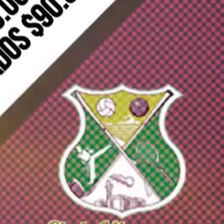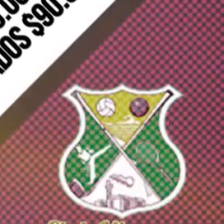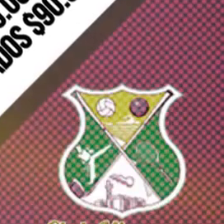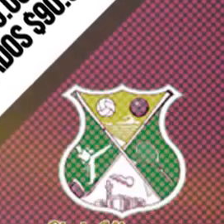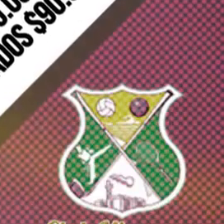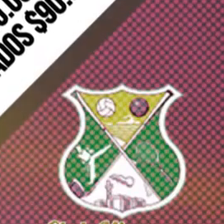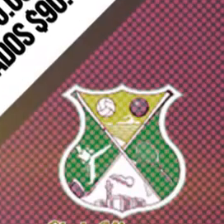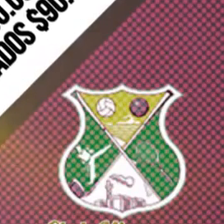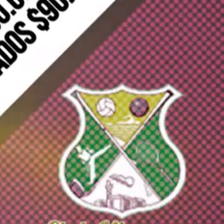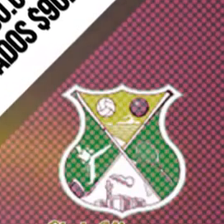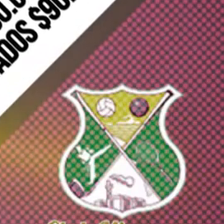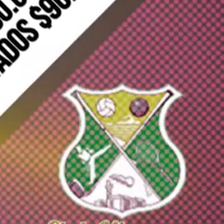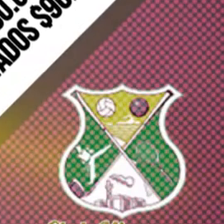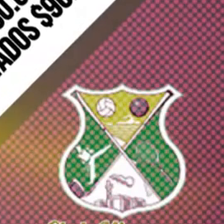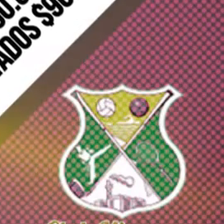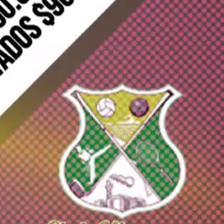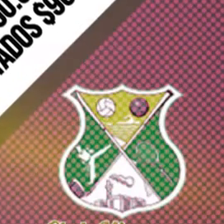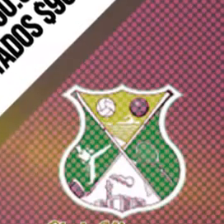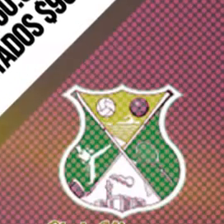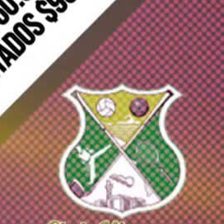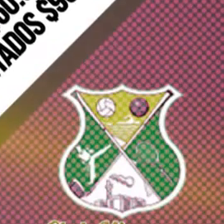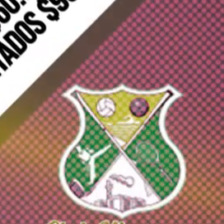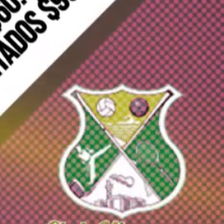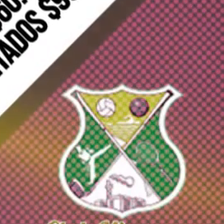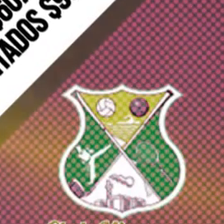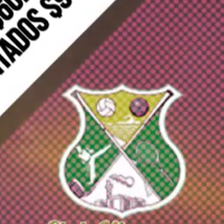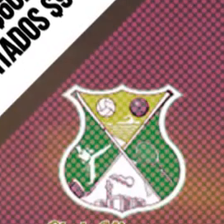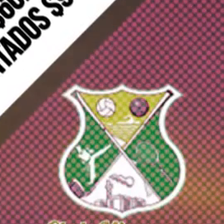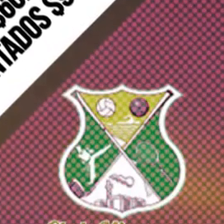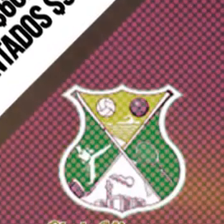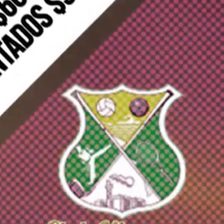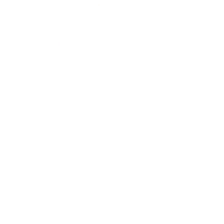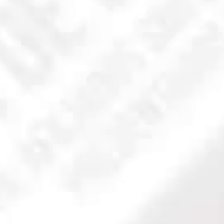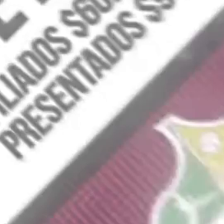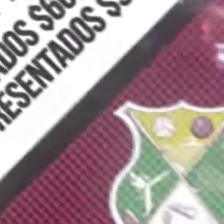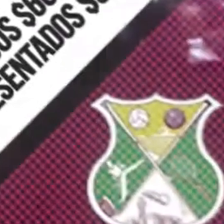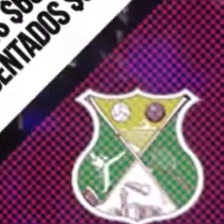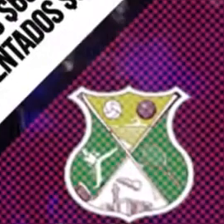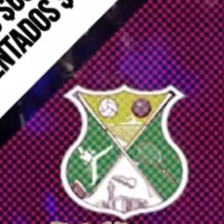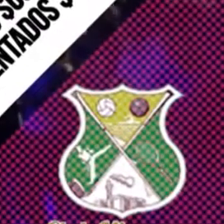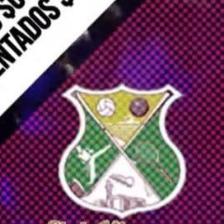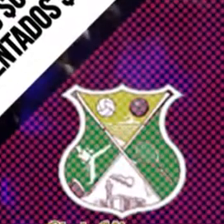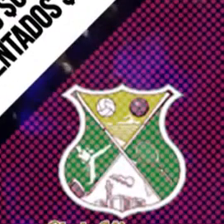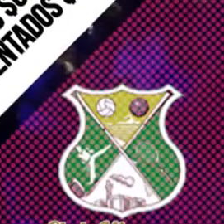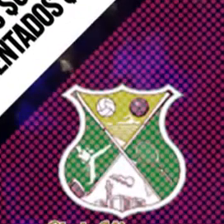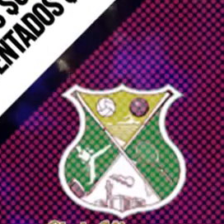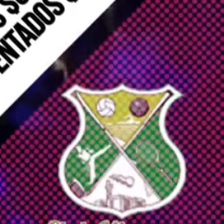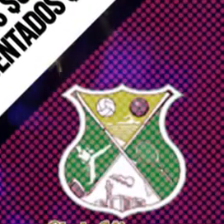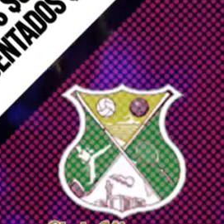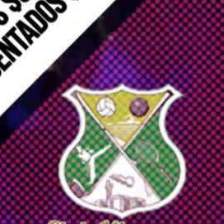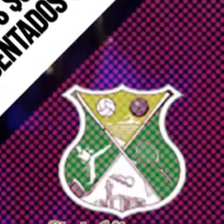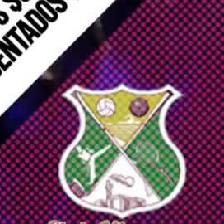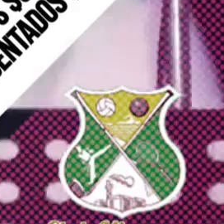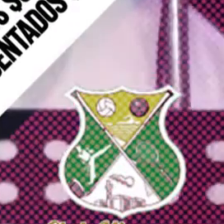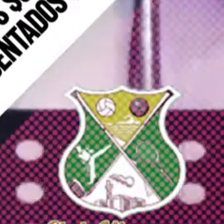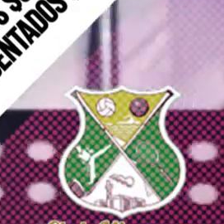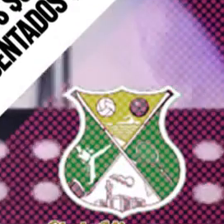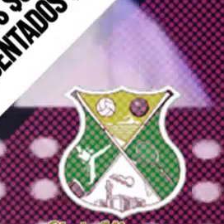a lo que más te respalda enseguida y con él la salsa de los